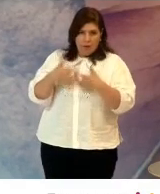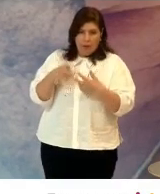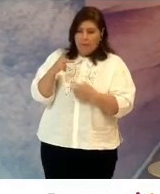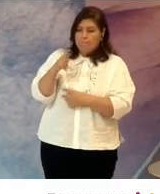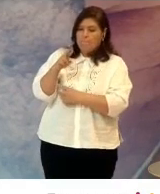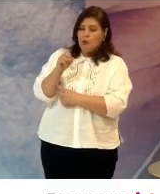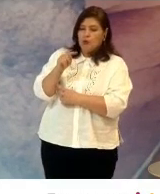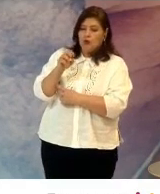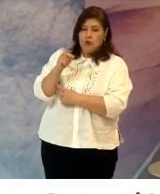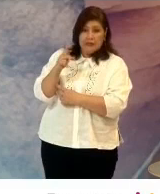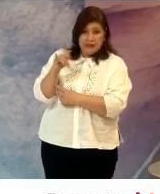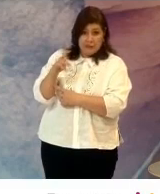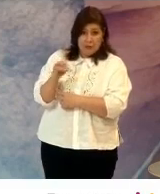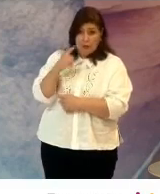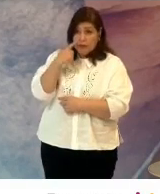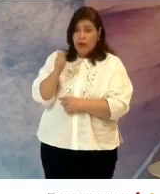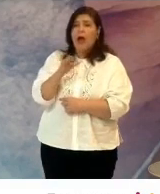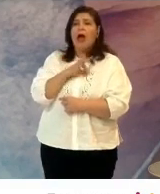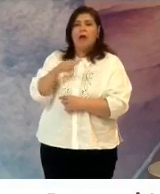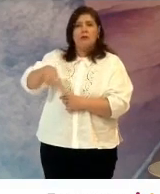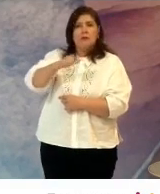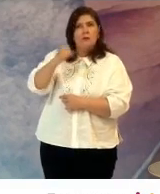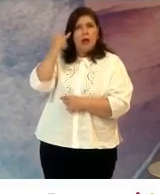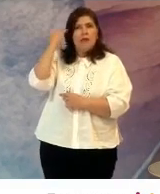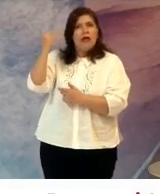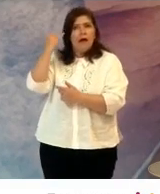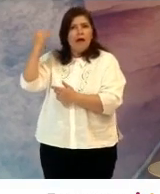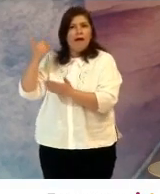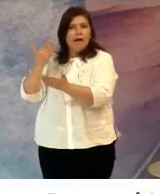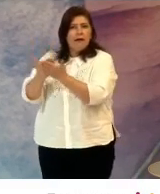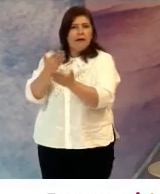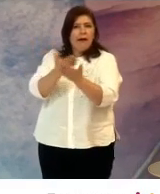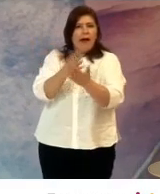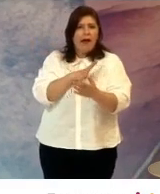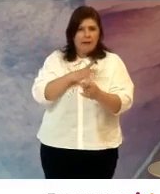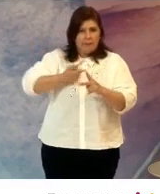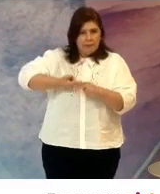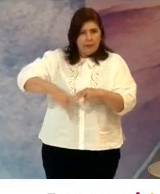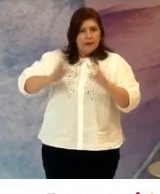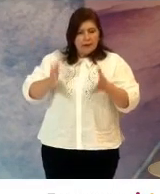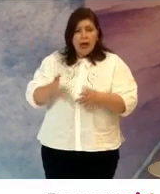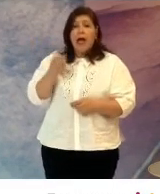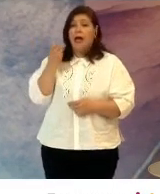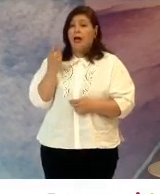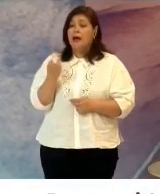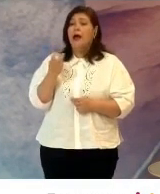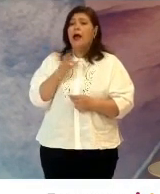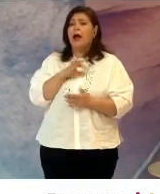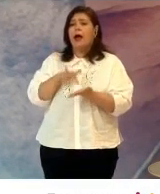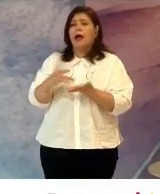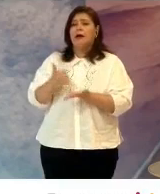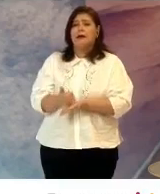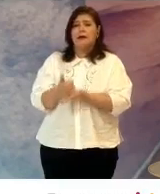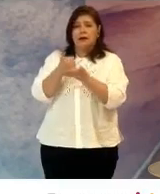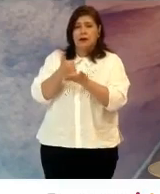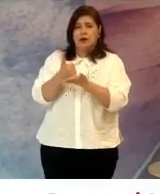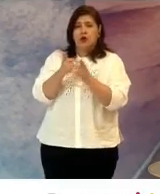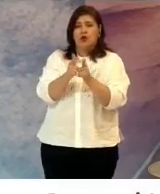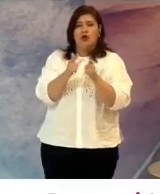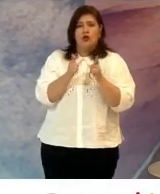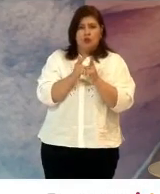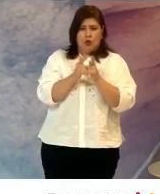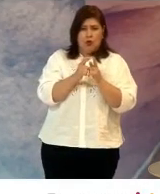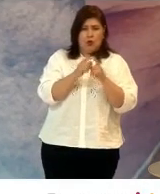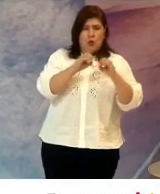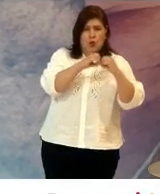varias iniciativas. Y esto nos ayudó un grupo de ONGs y